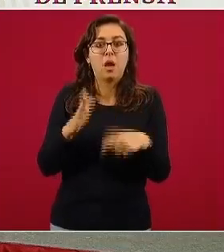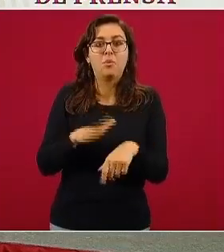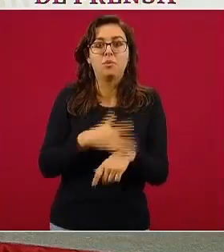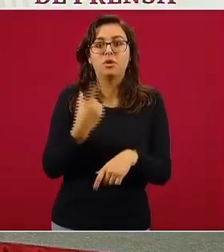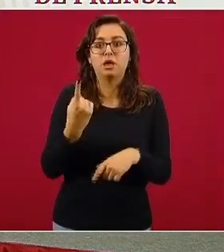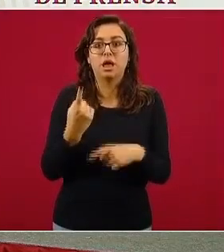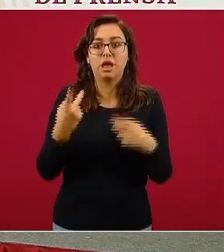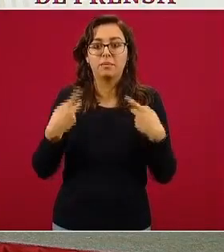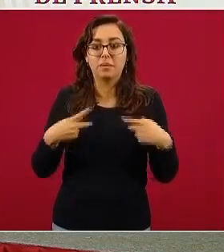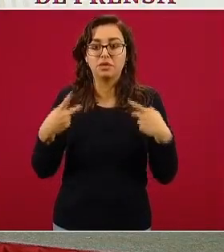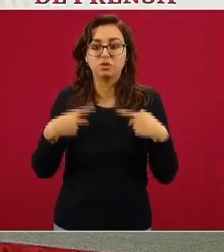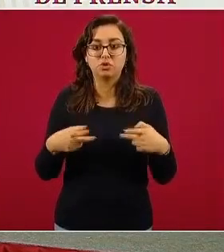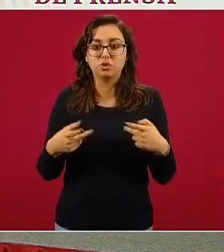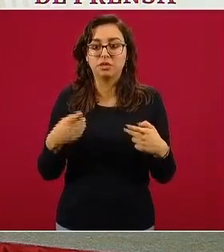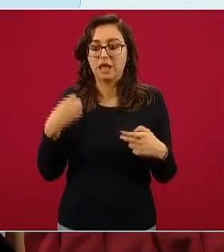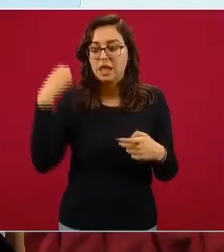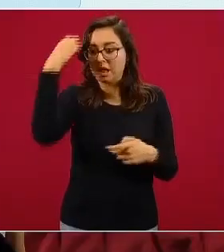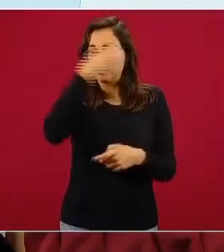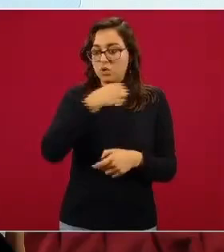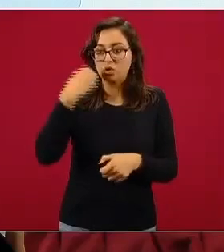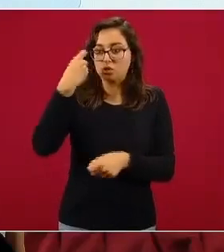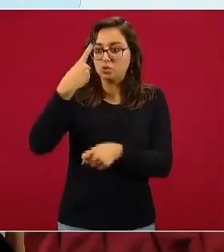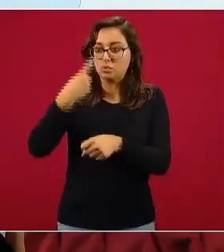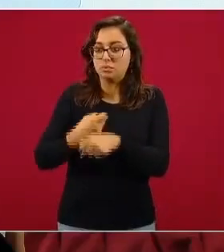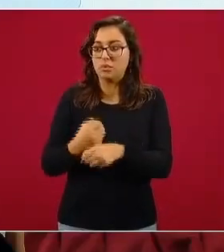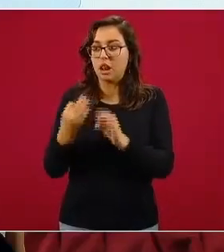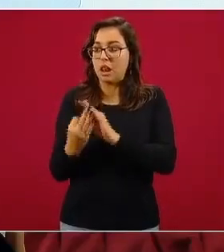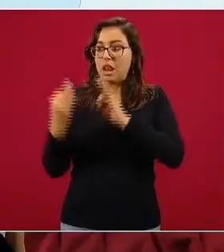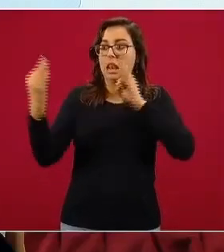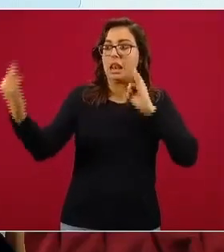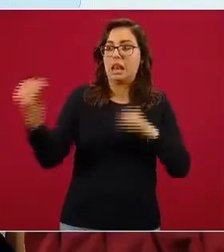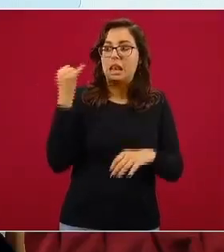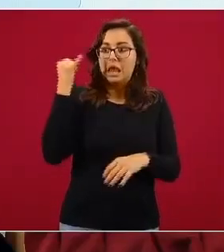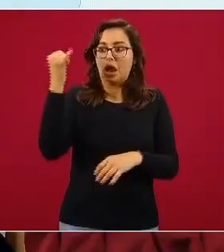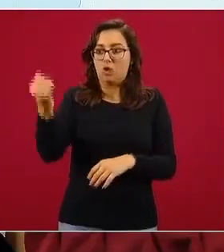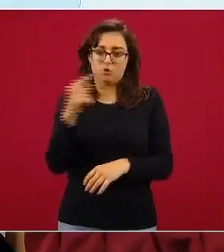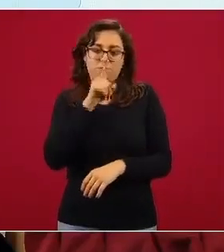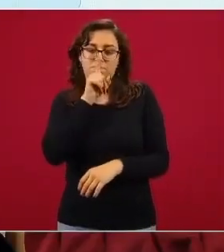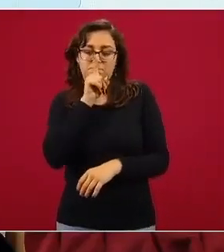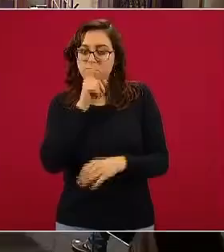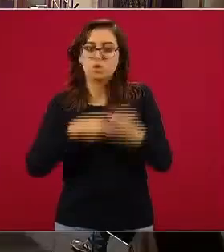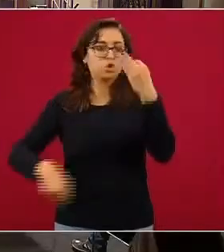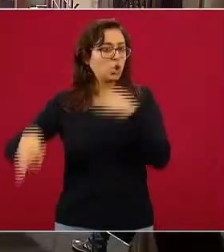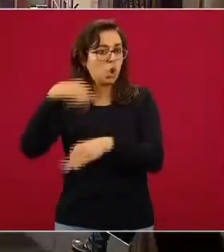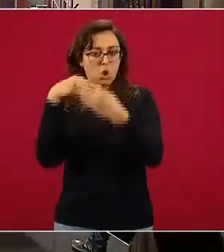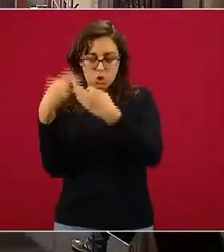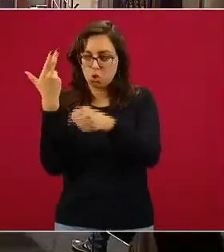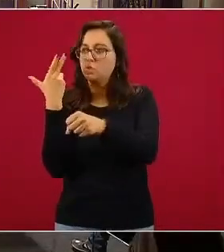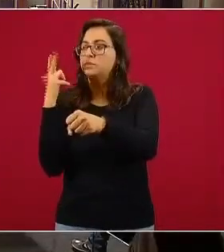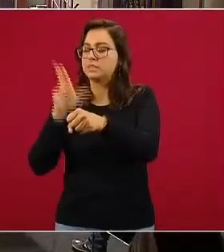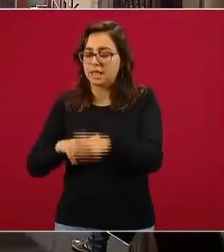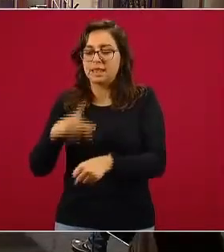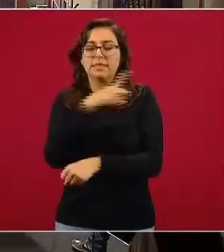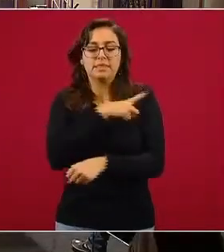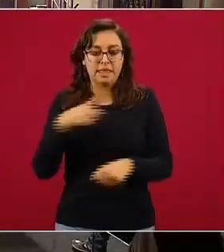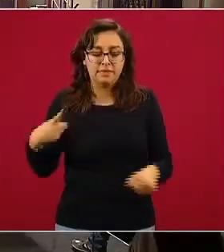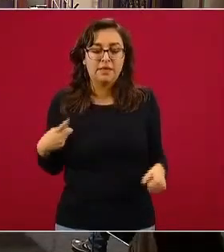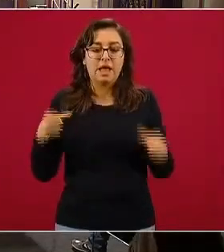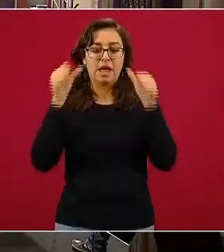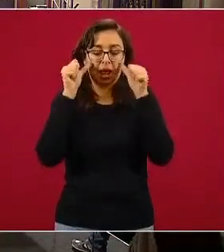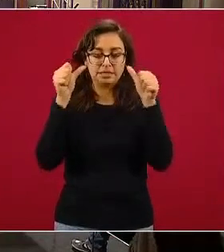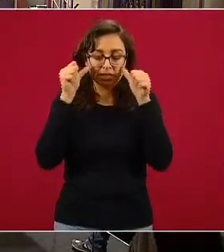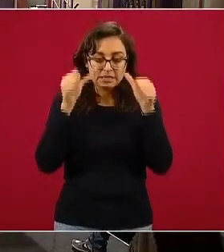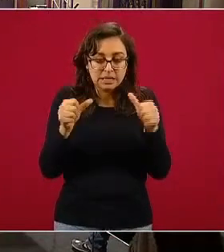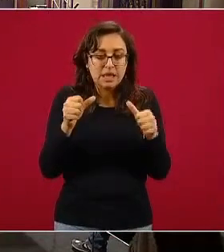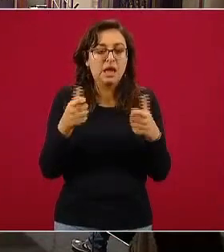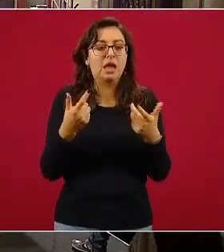del paciente la evaluación inicial. Entonces toda unidad debe tener la posibilidad de evaluar un paciente que viene con un síntoma o